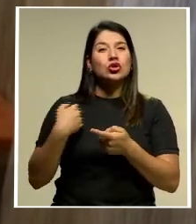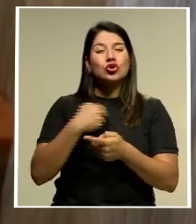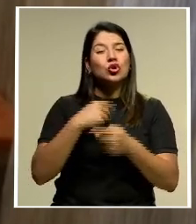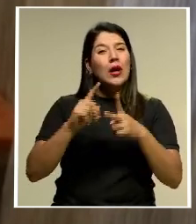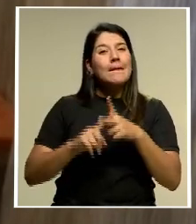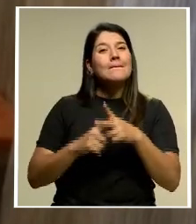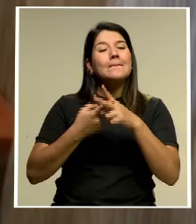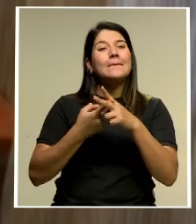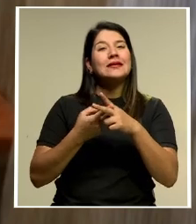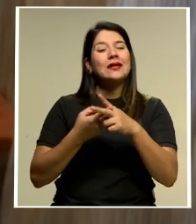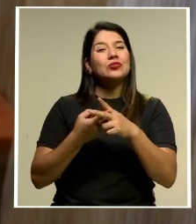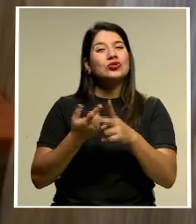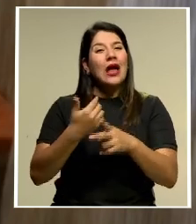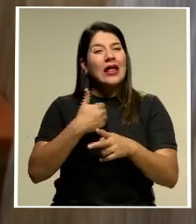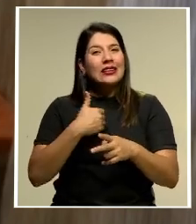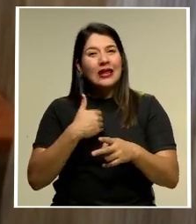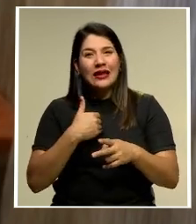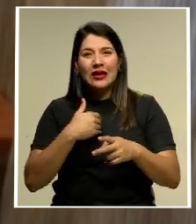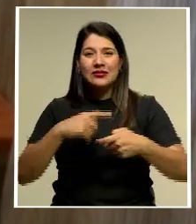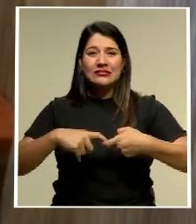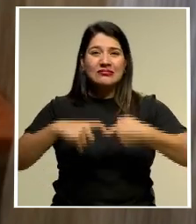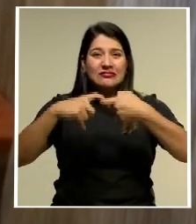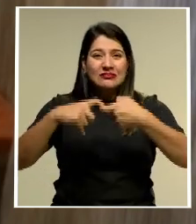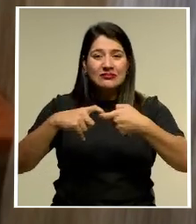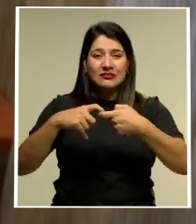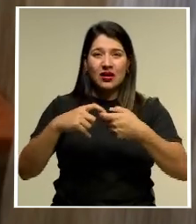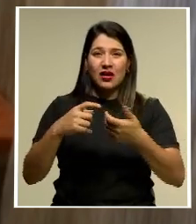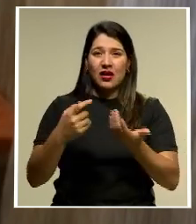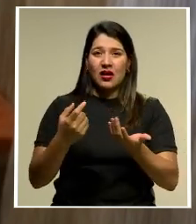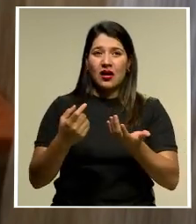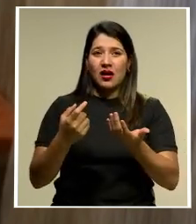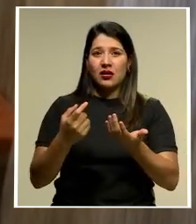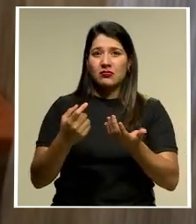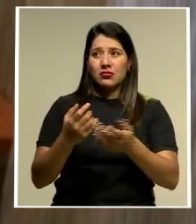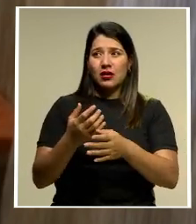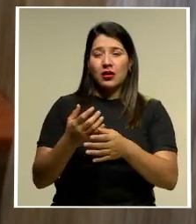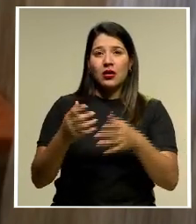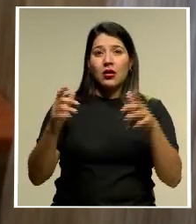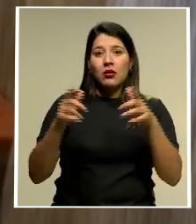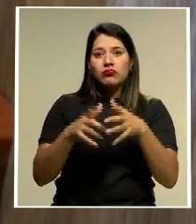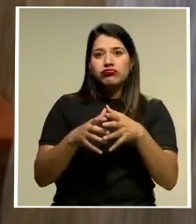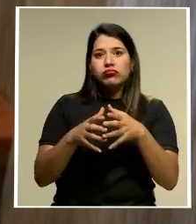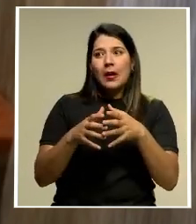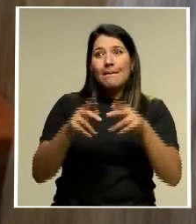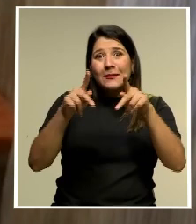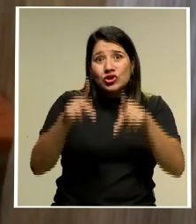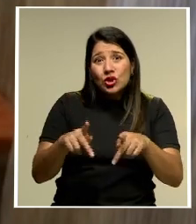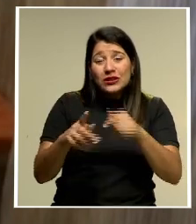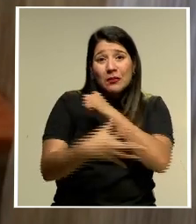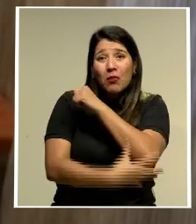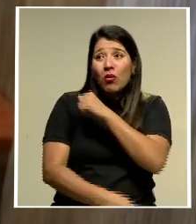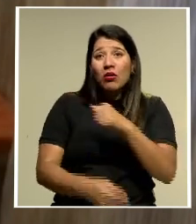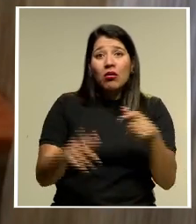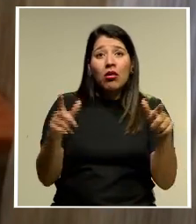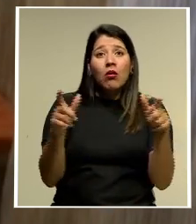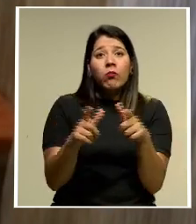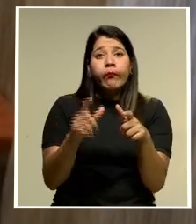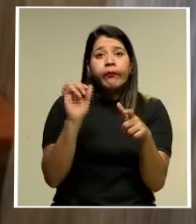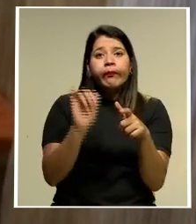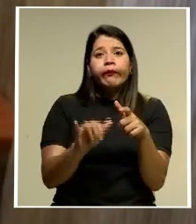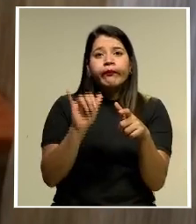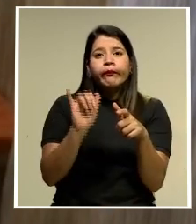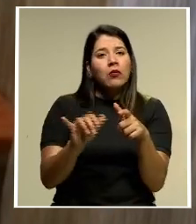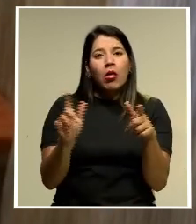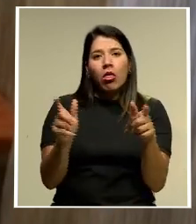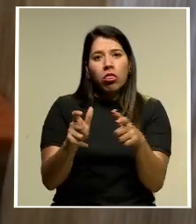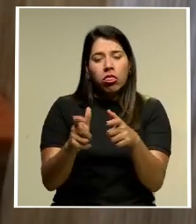tener estancamiento en los avances de pobreza y en educación. Y además, ya en esta década